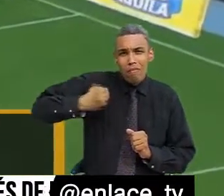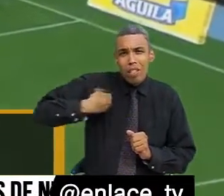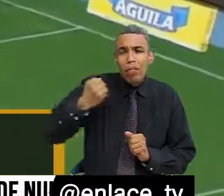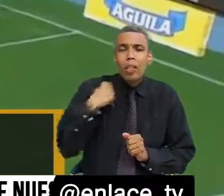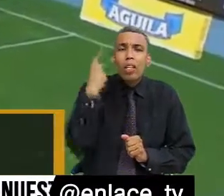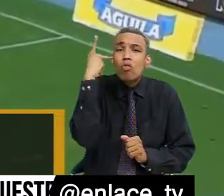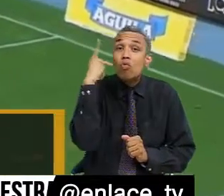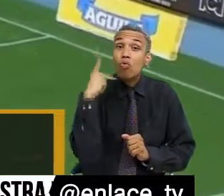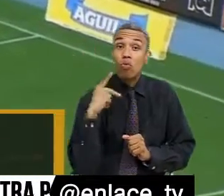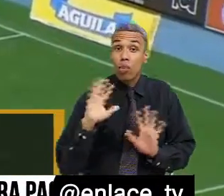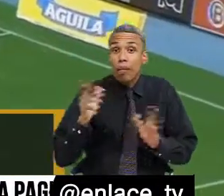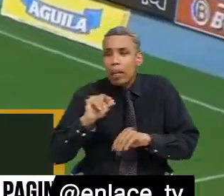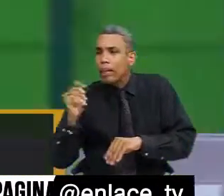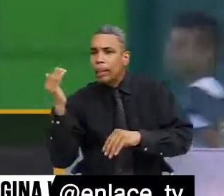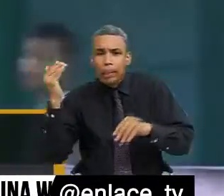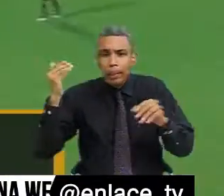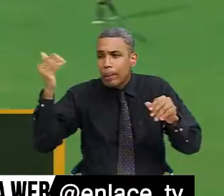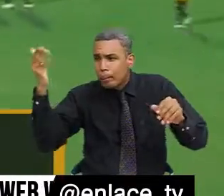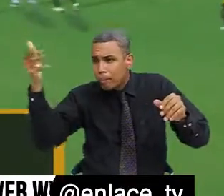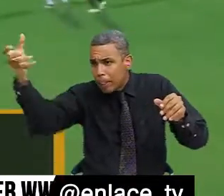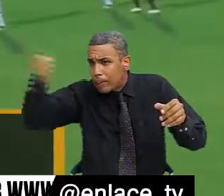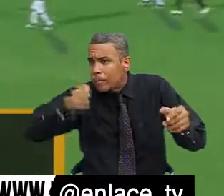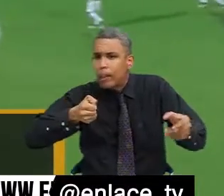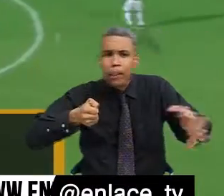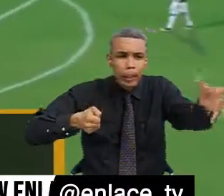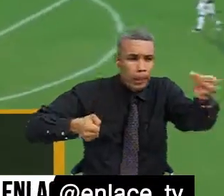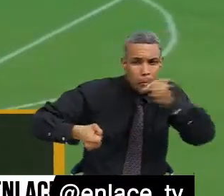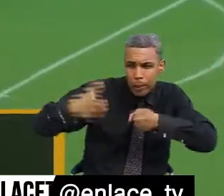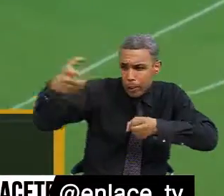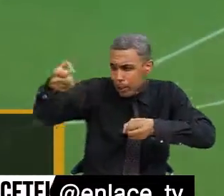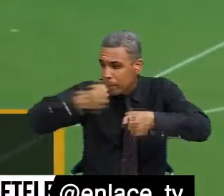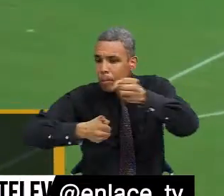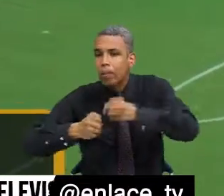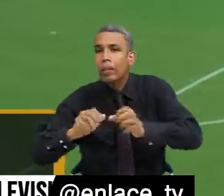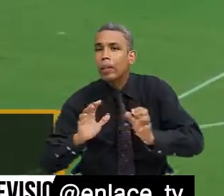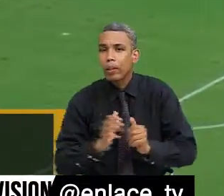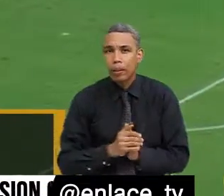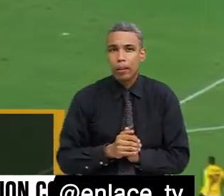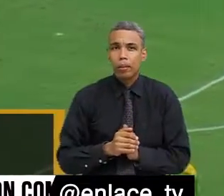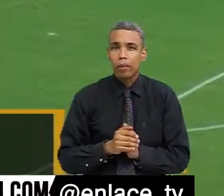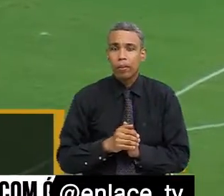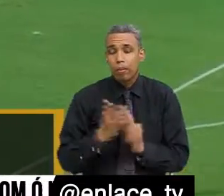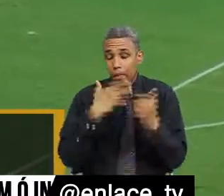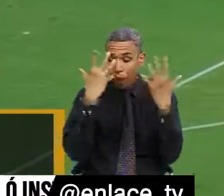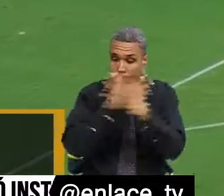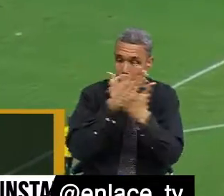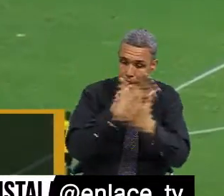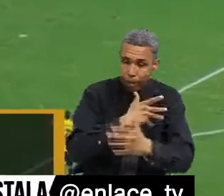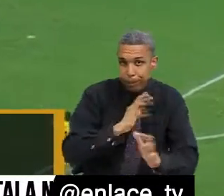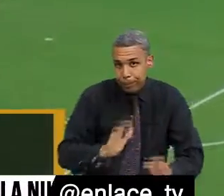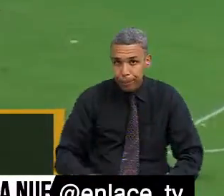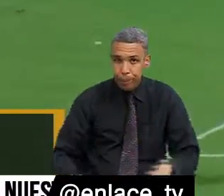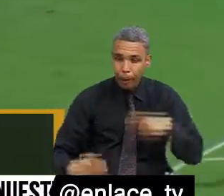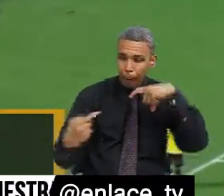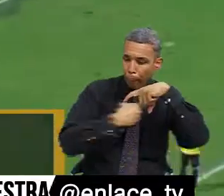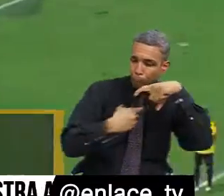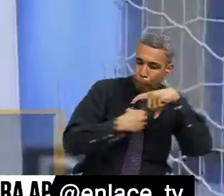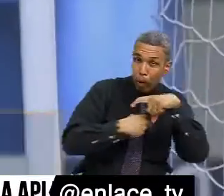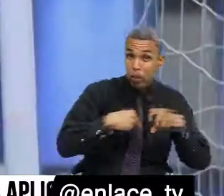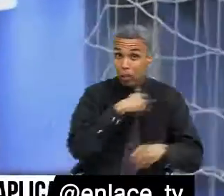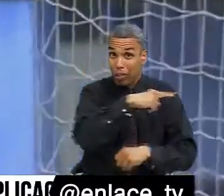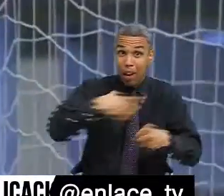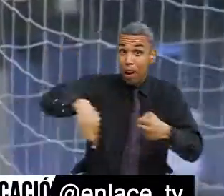y sin embargo el resultado fue el esperado. Asegura que un descuido les generó el empate y dice que Alianza Petrolera es un equipo que siempre dará un buen resultado